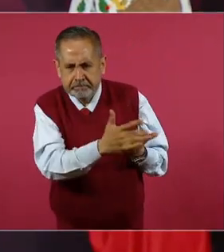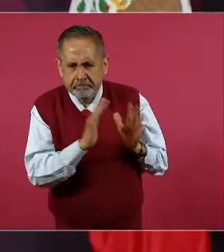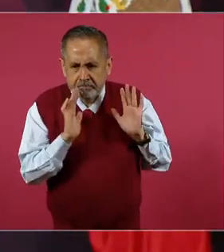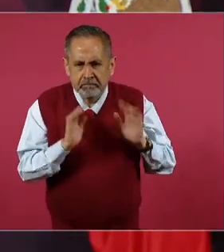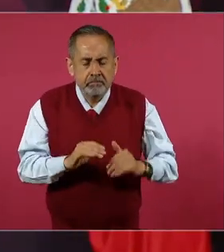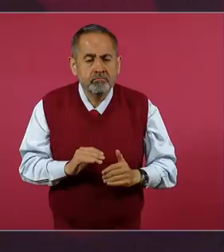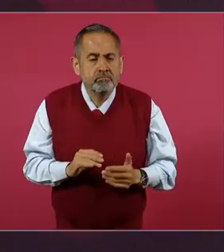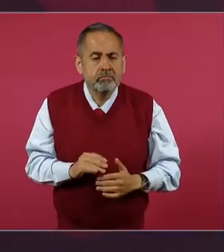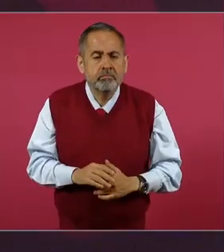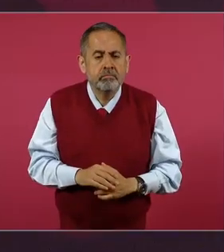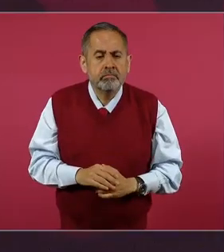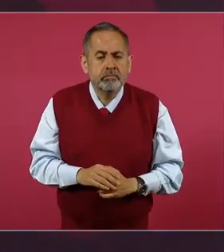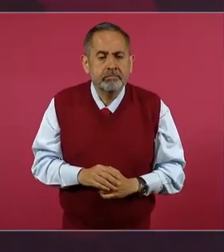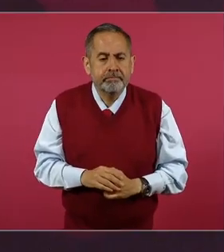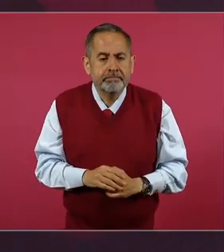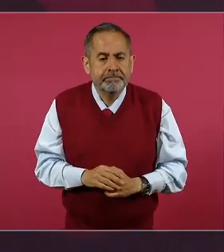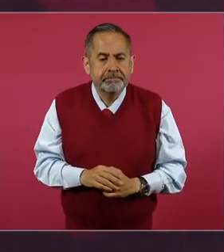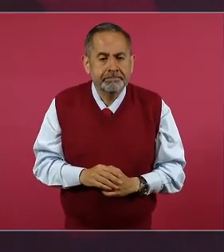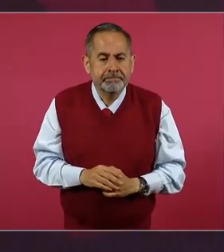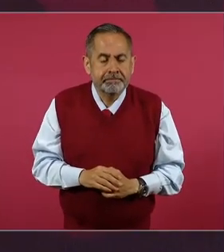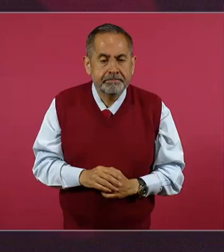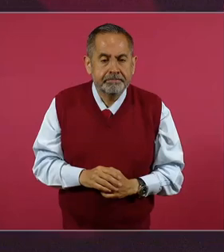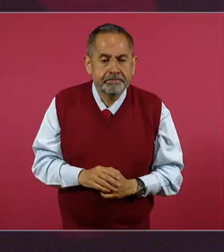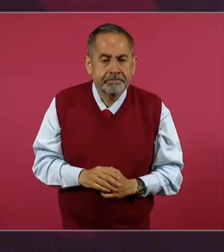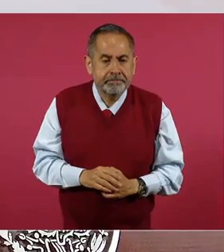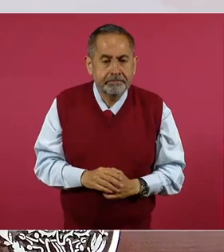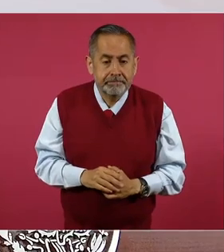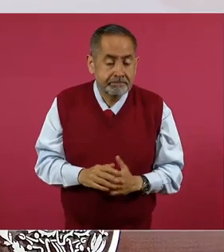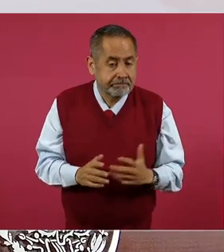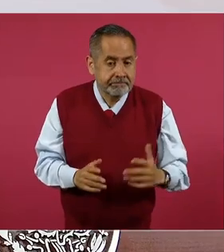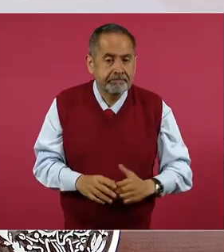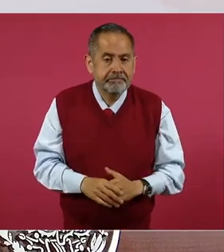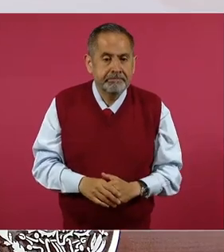Porque, pues,